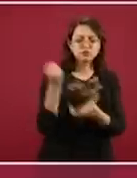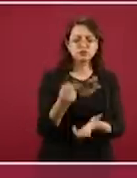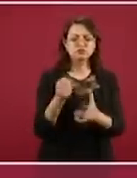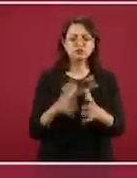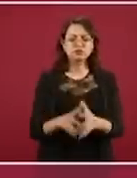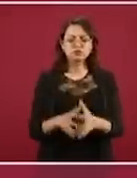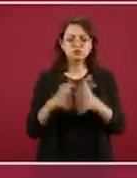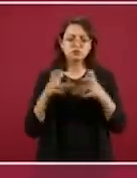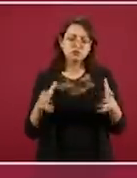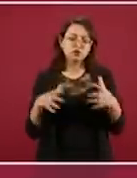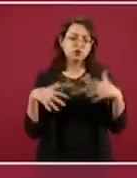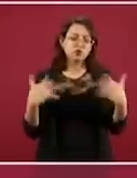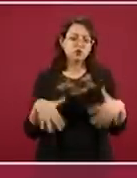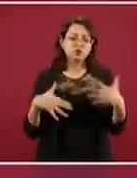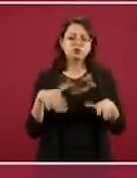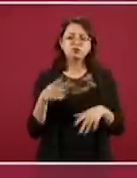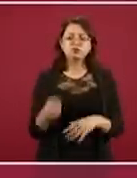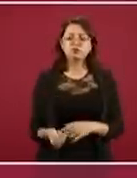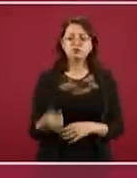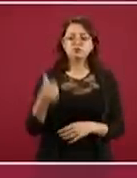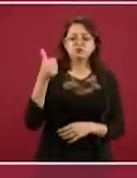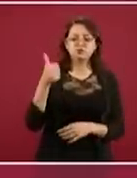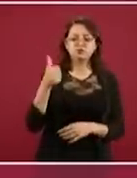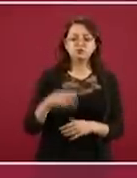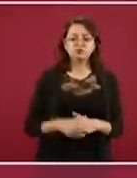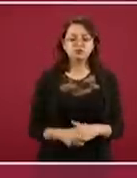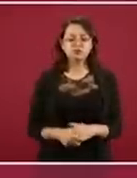también como nunca.